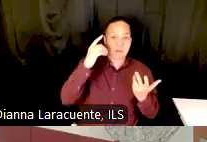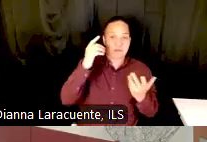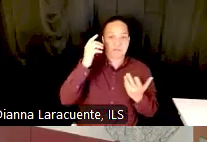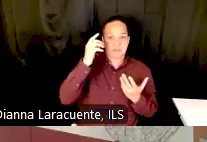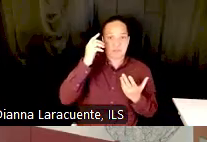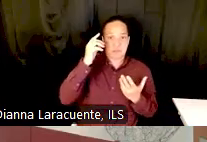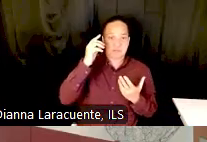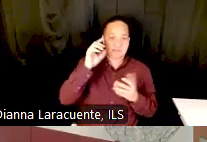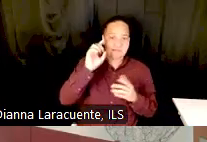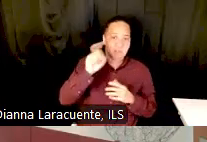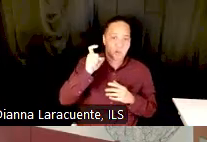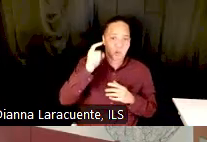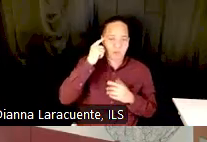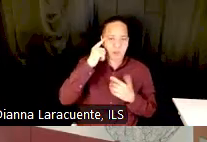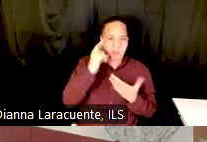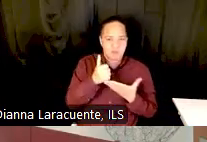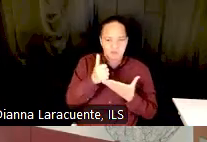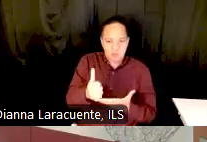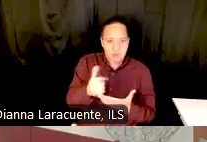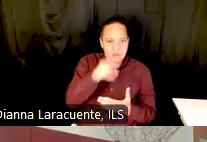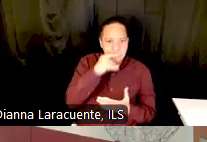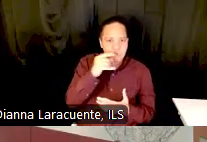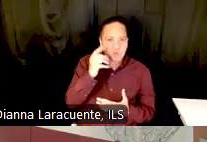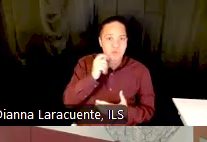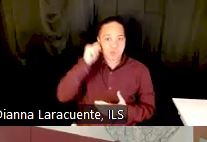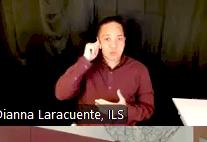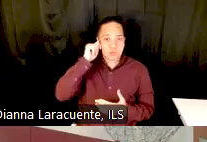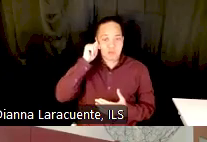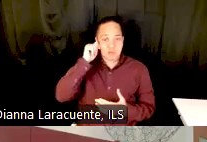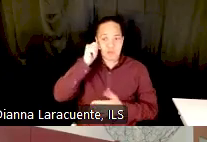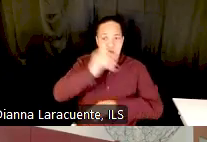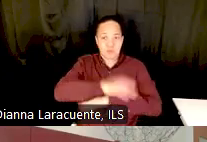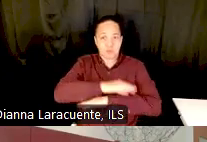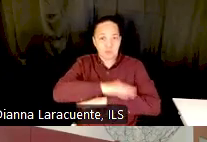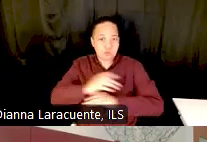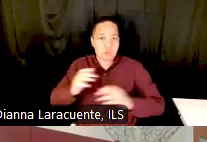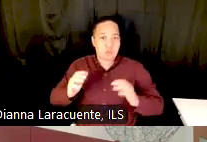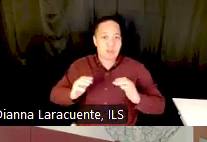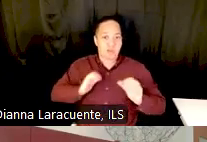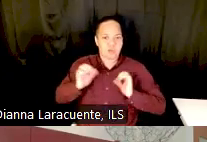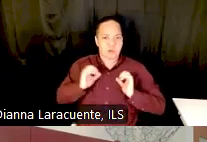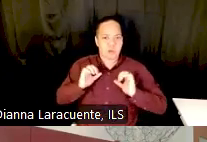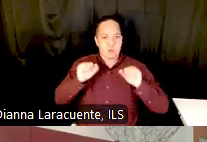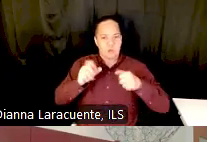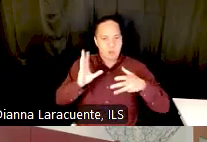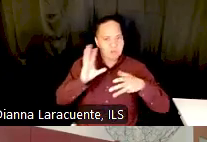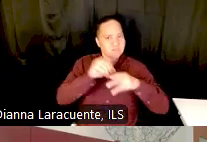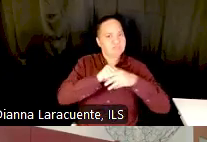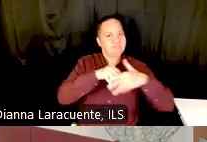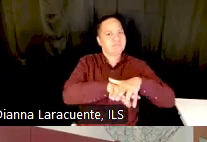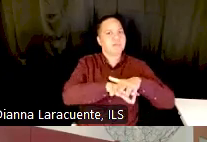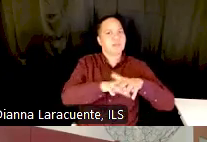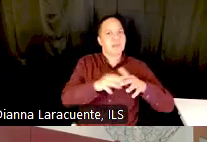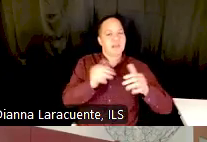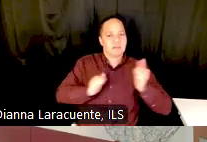poder ayudar a que nuestros niños y adolescentes con condiciones conductuales y emocionales puedan ser incluidos en actividades